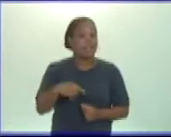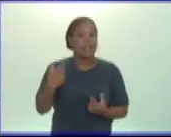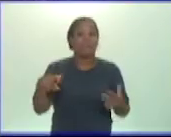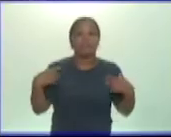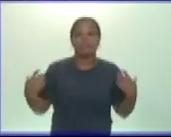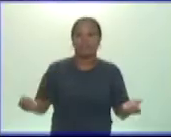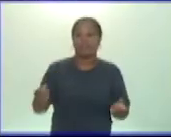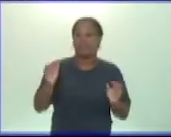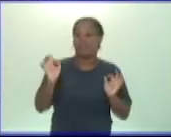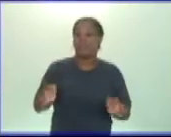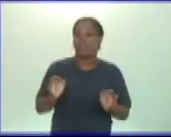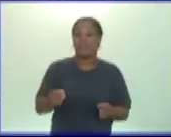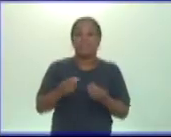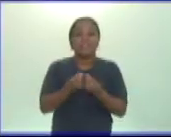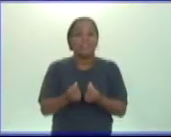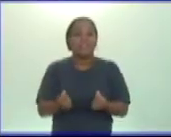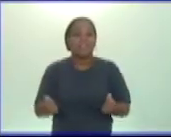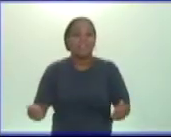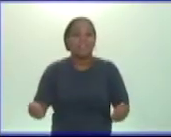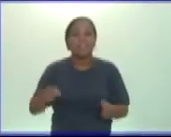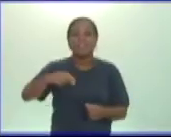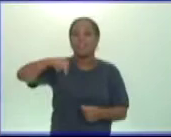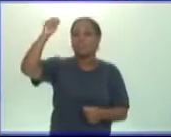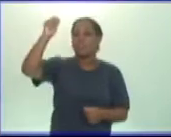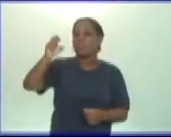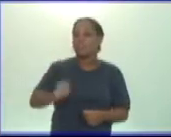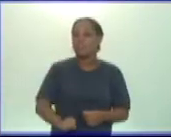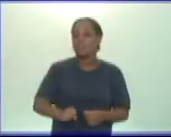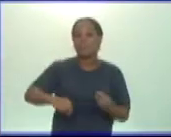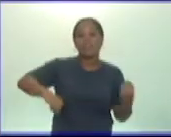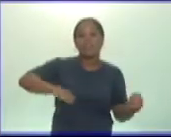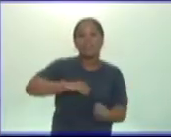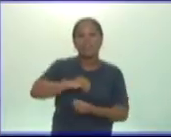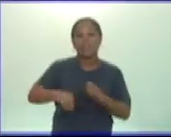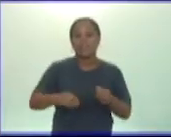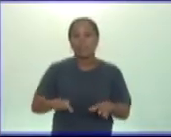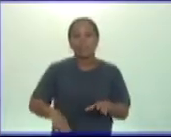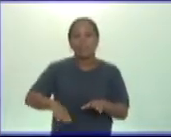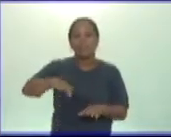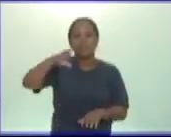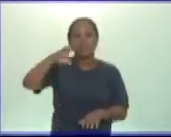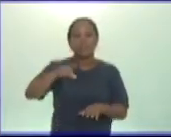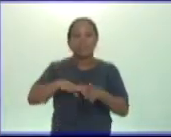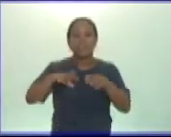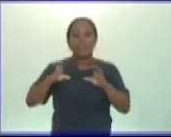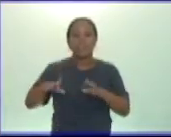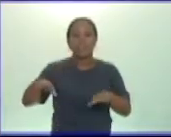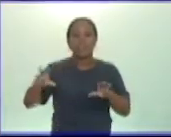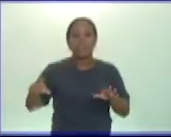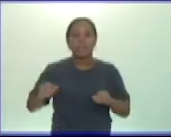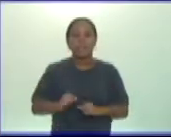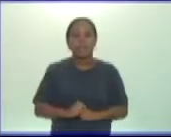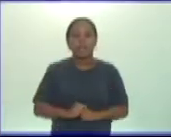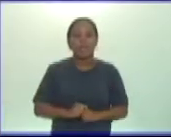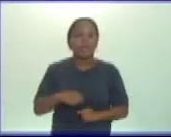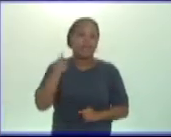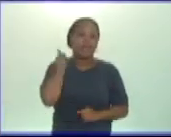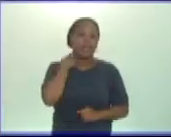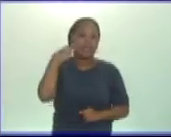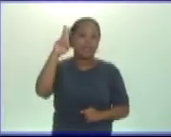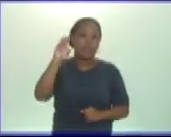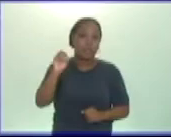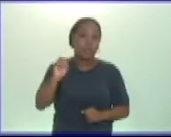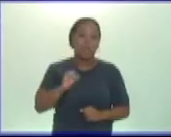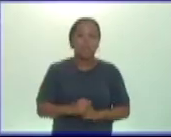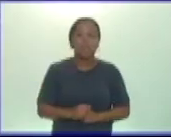en las regiones polares, este cambio acelerado contribuirá a elevar el nivel del mar. En el siglo XX, el nivel del mar